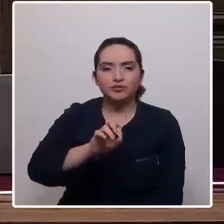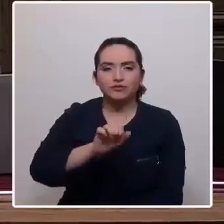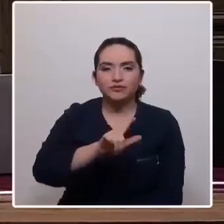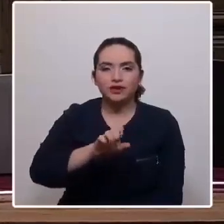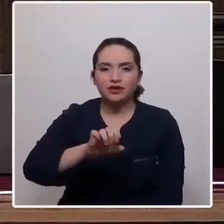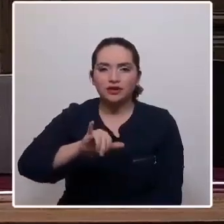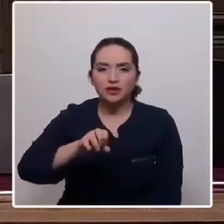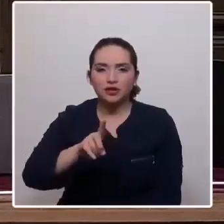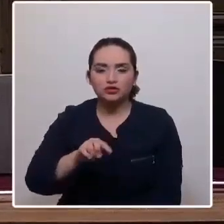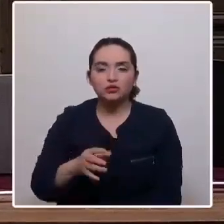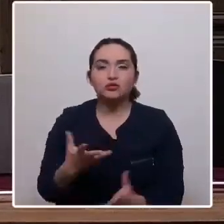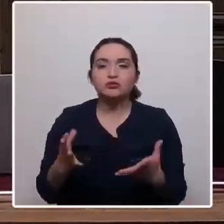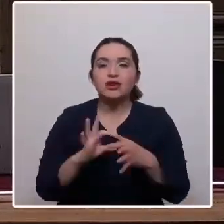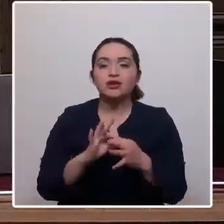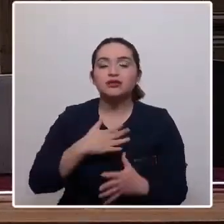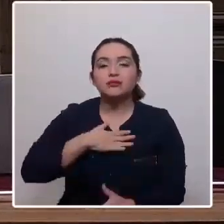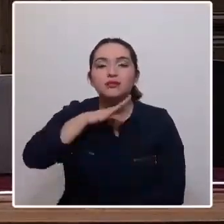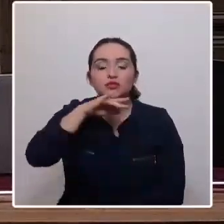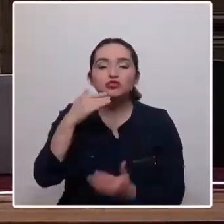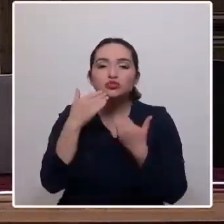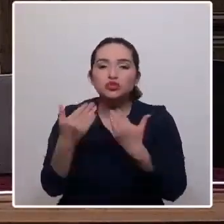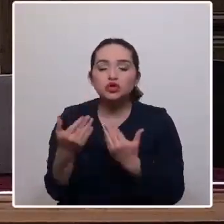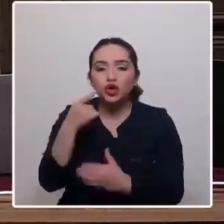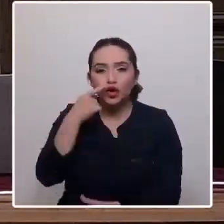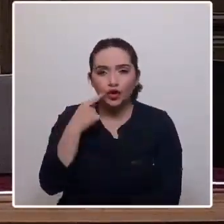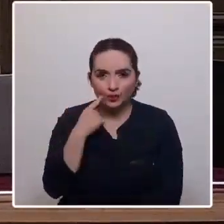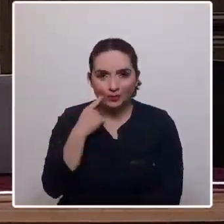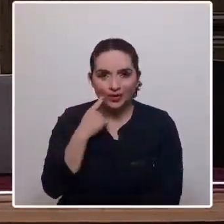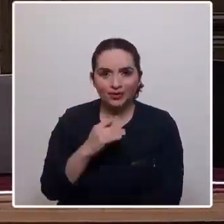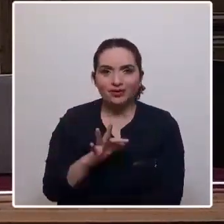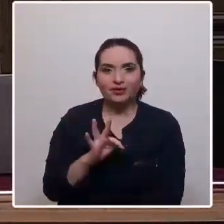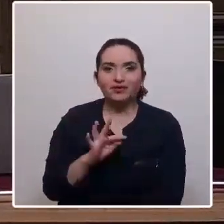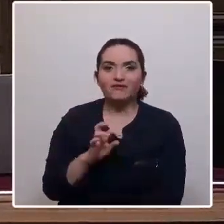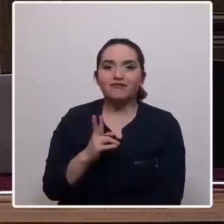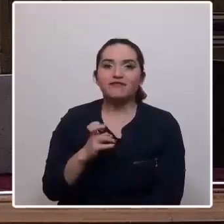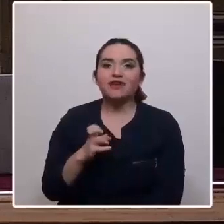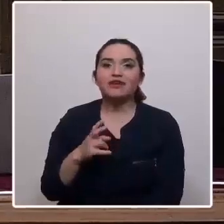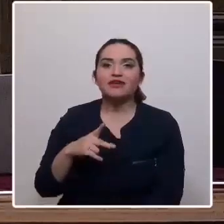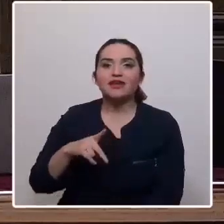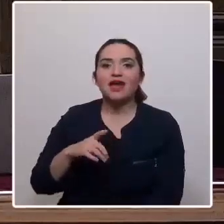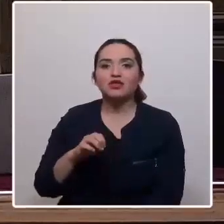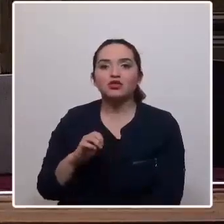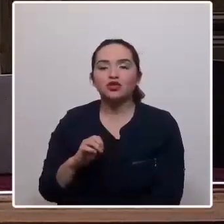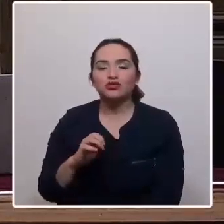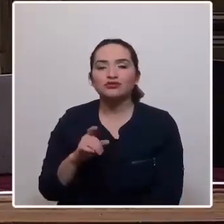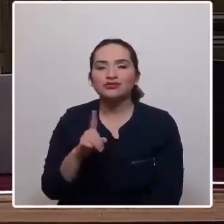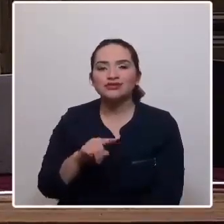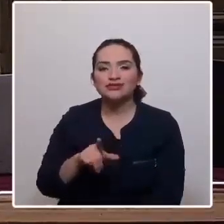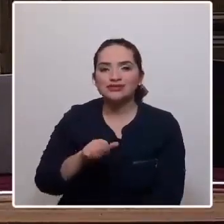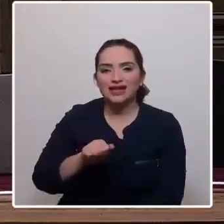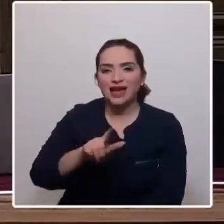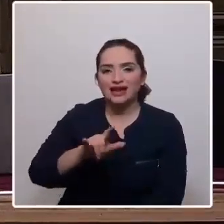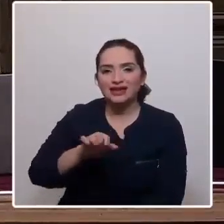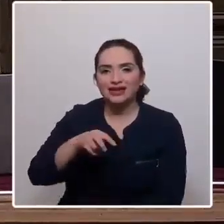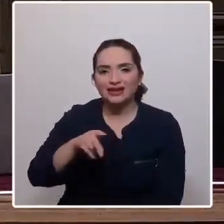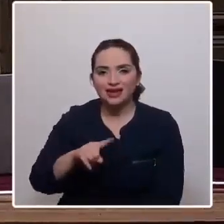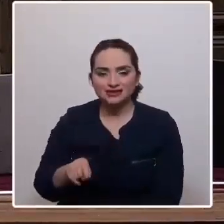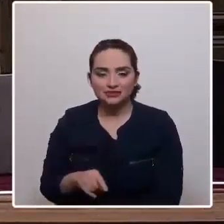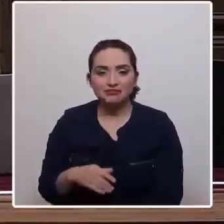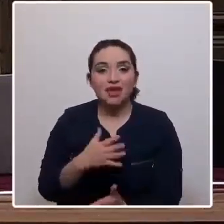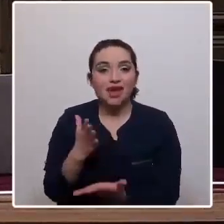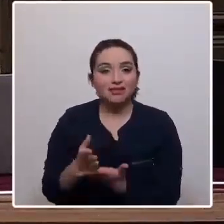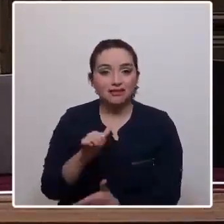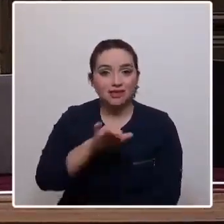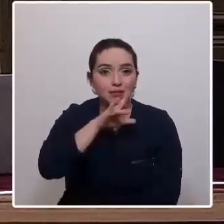Muchas gracias. Para cederle mis minutos al convencional Fernando Salinas. Muy bien, tiene la palabra hasta por 6 minutos, convencional Fernando Salinas.